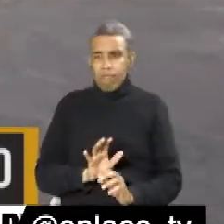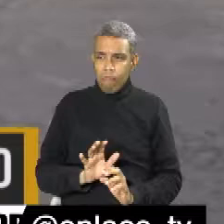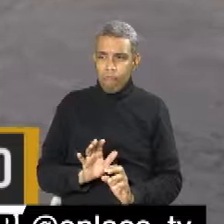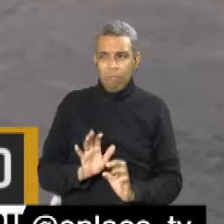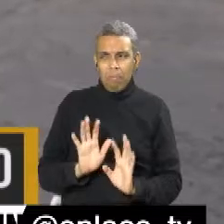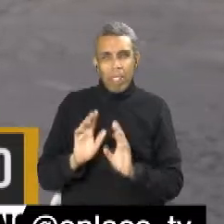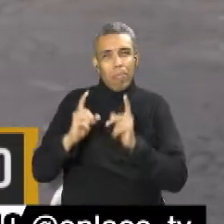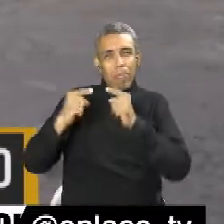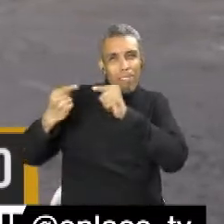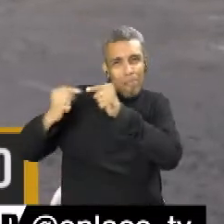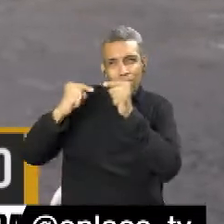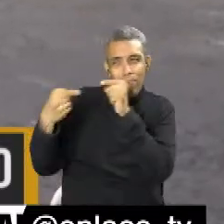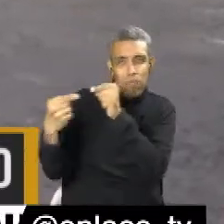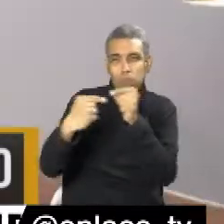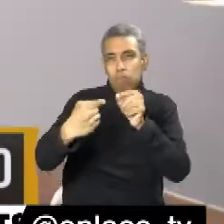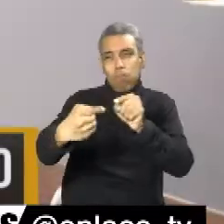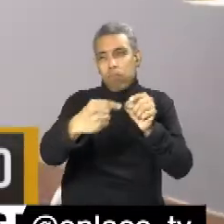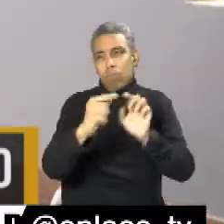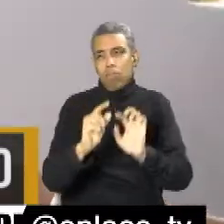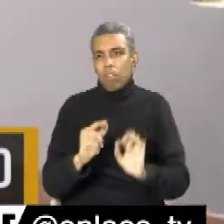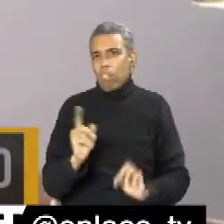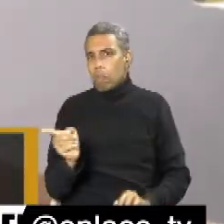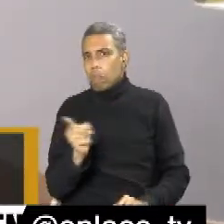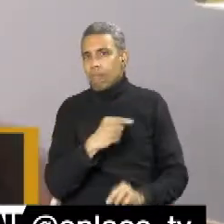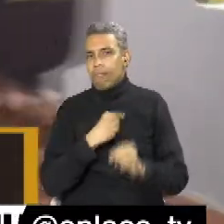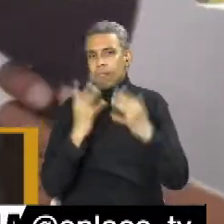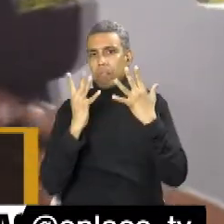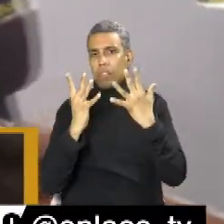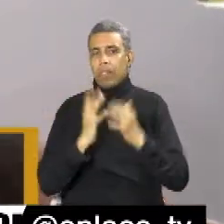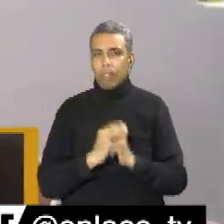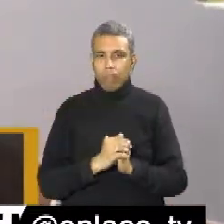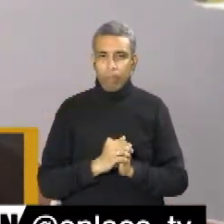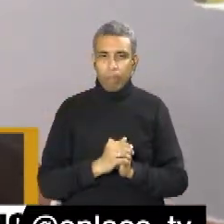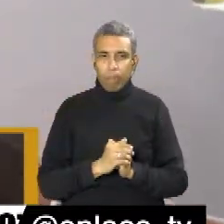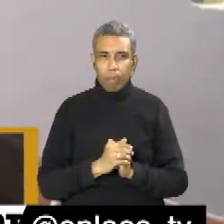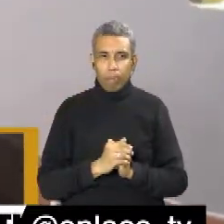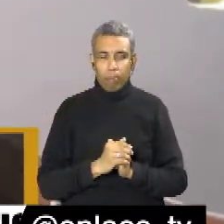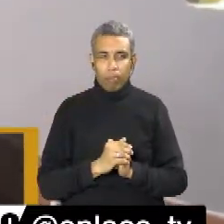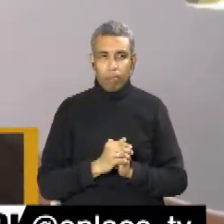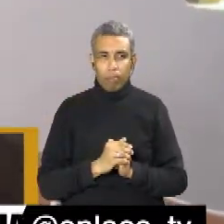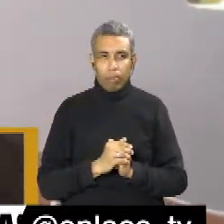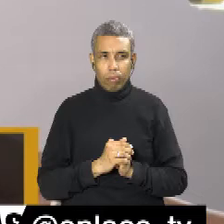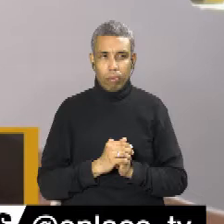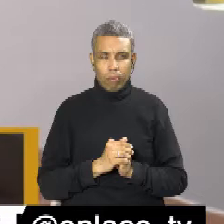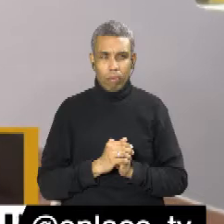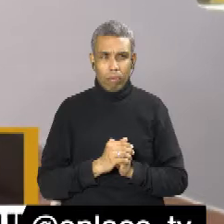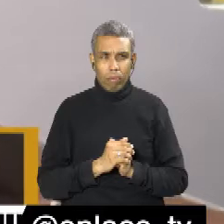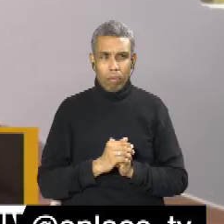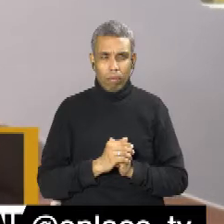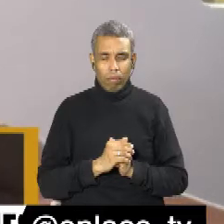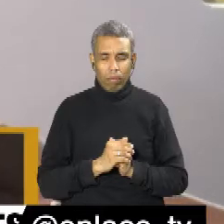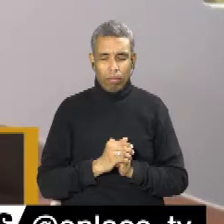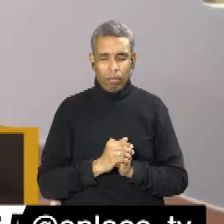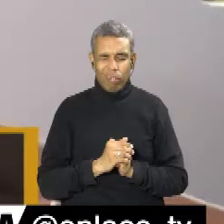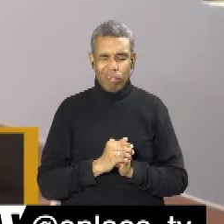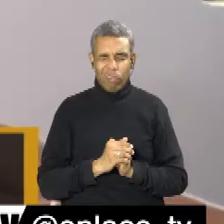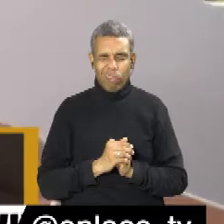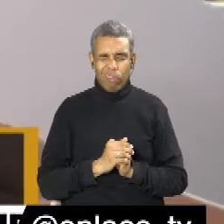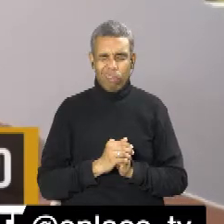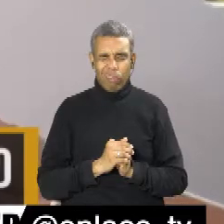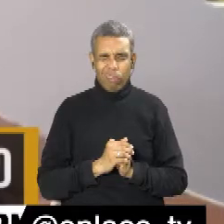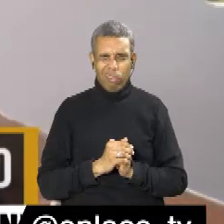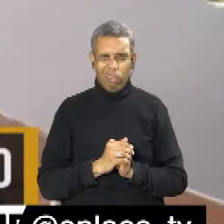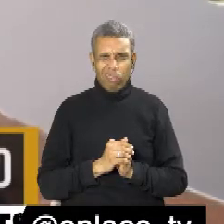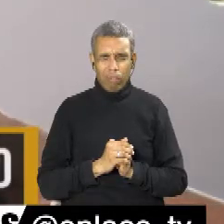en esos requerimientos. Tendieron los casos de riña en las calles. ¿Un número aproximado de casos de riña? Puede